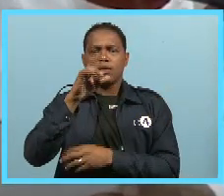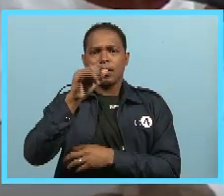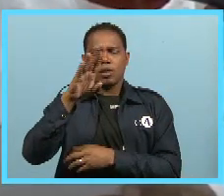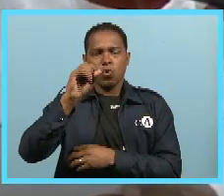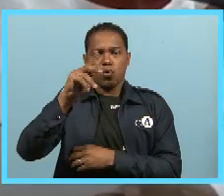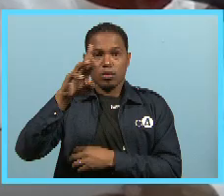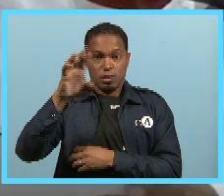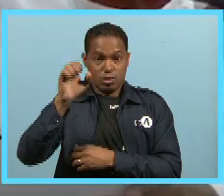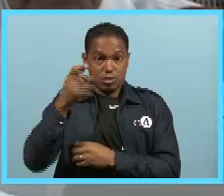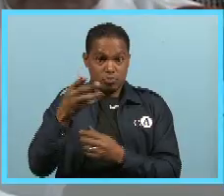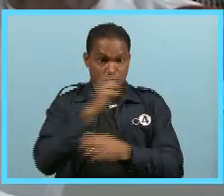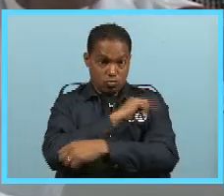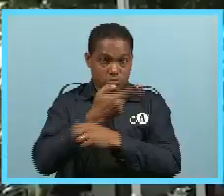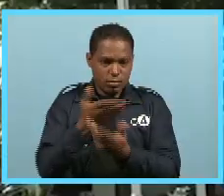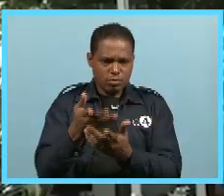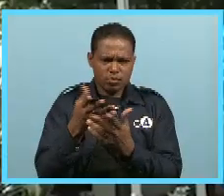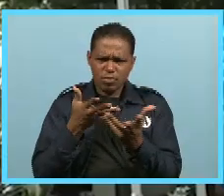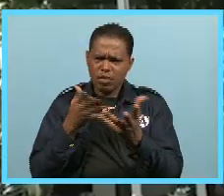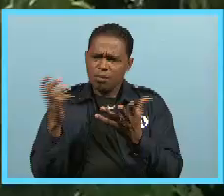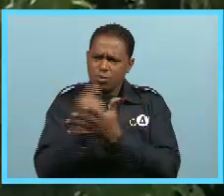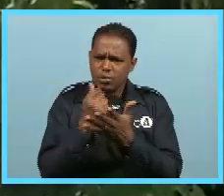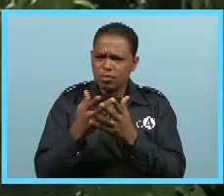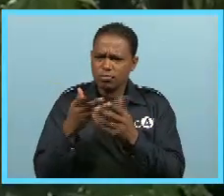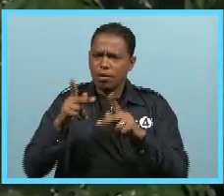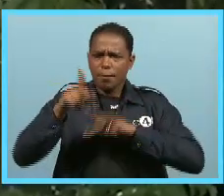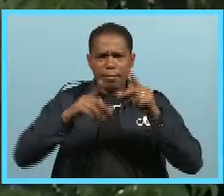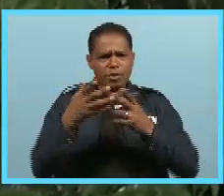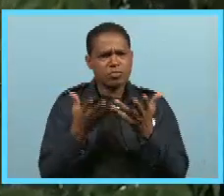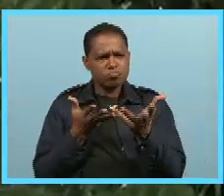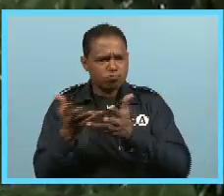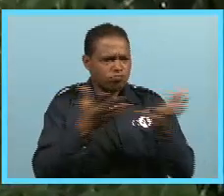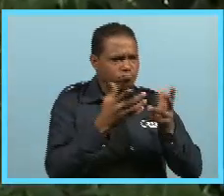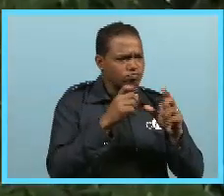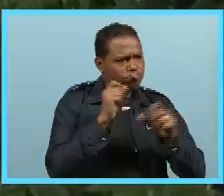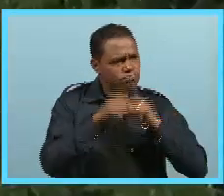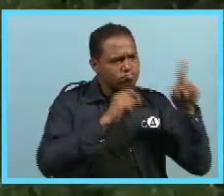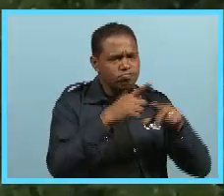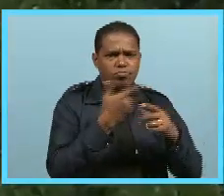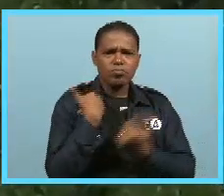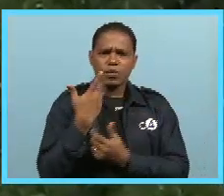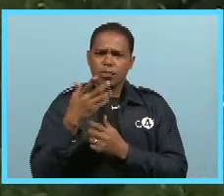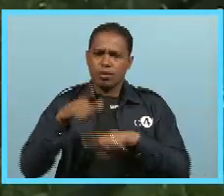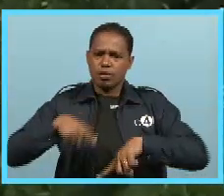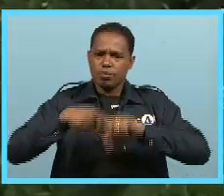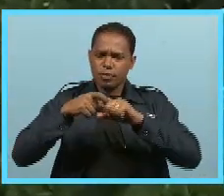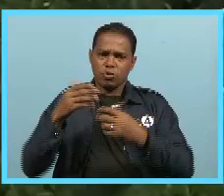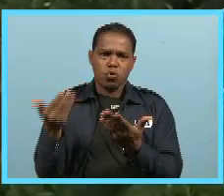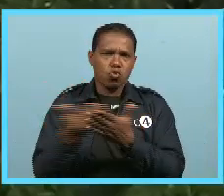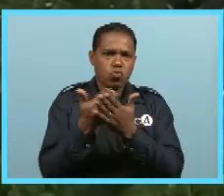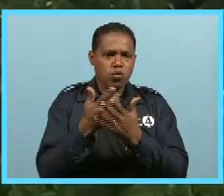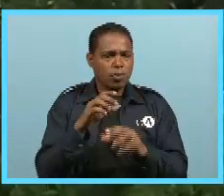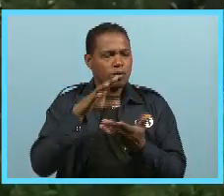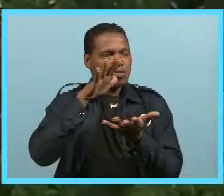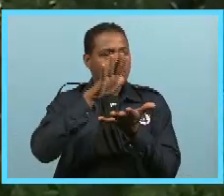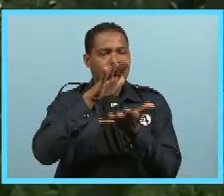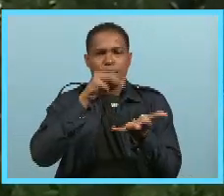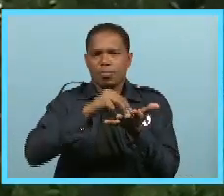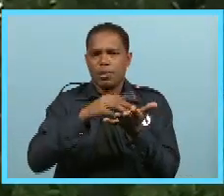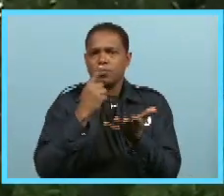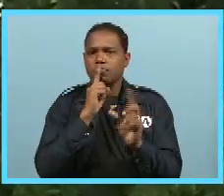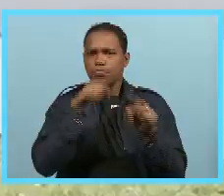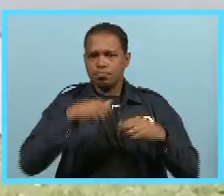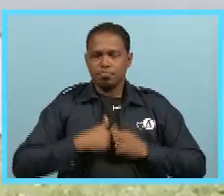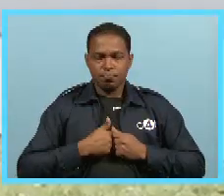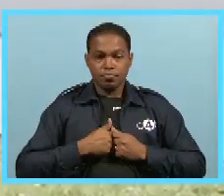Contreras, allí aprovechó para conversar con pacientes en torno a este nuevo llamado a paro por parte de los galenos. Mantenga la sintonía